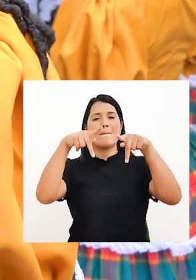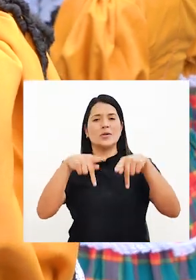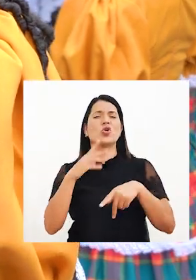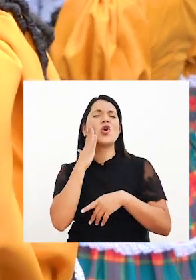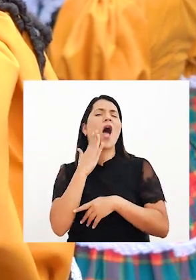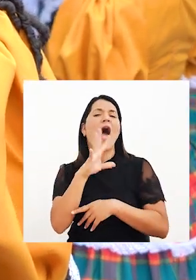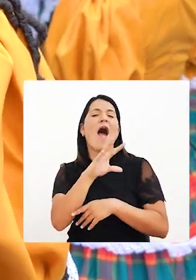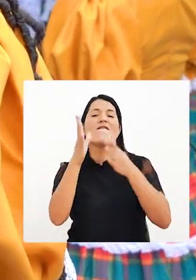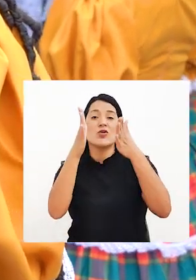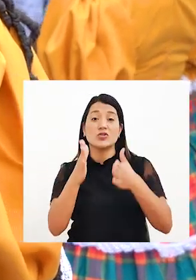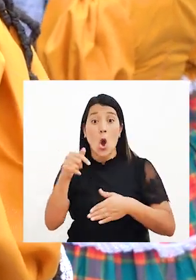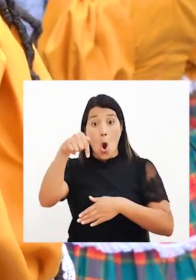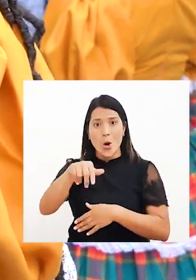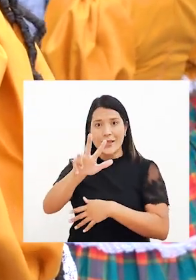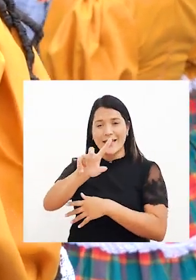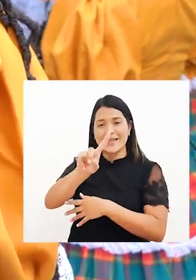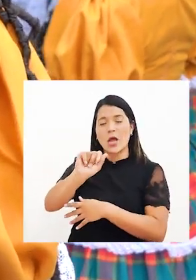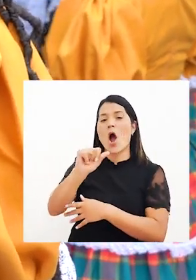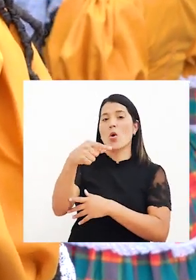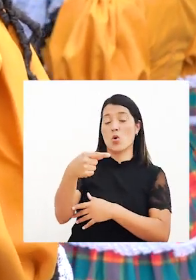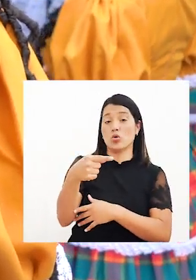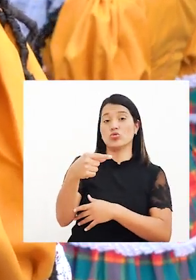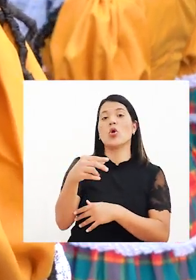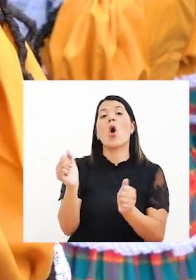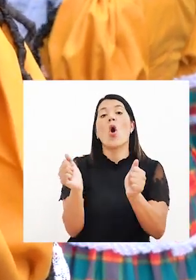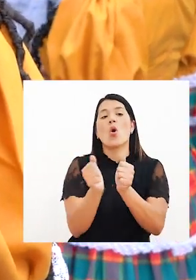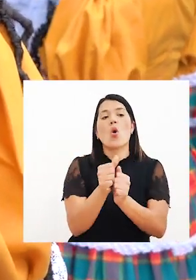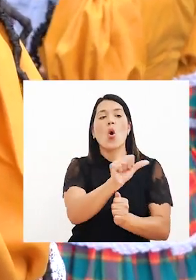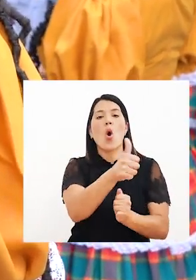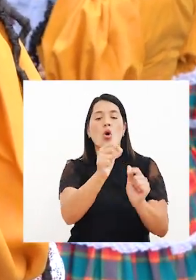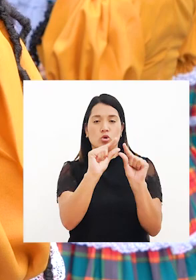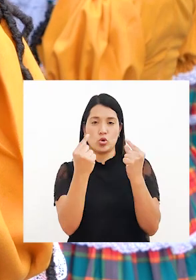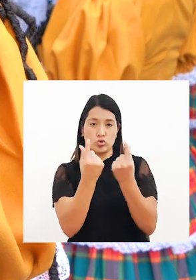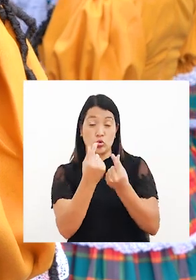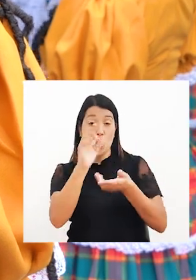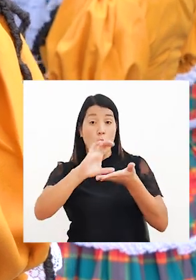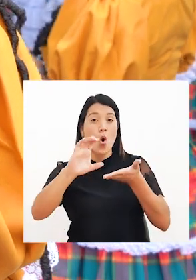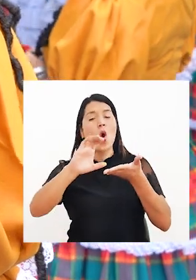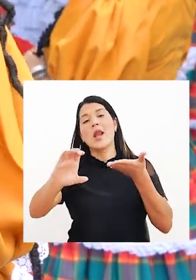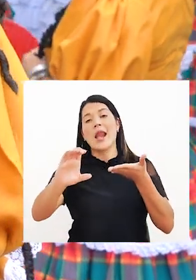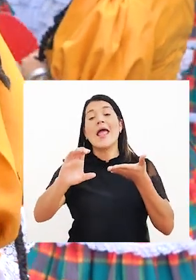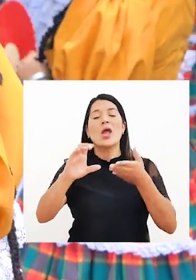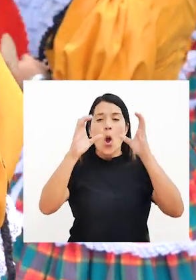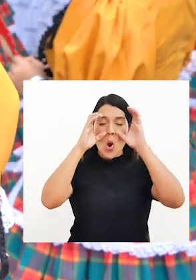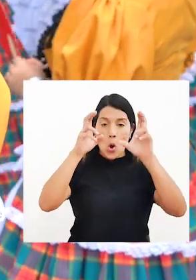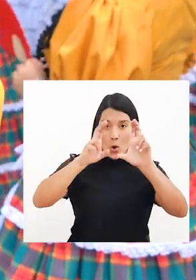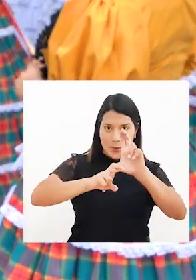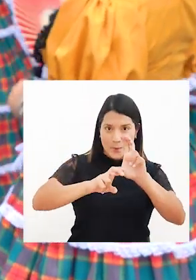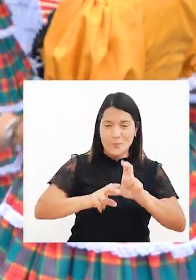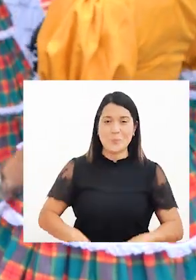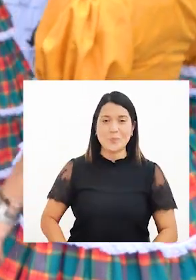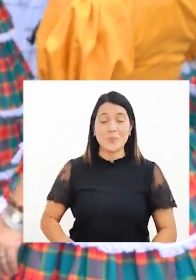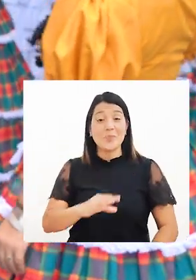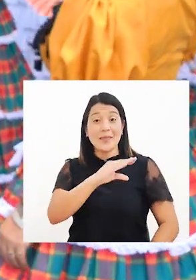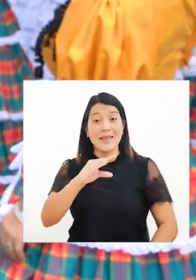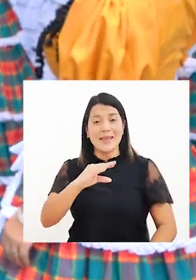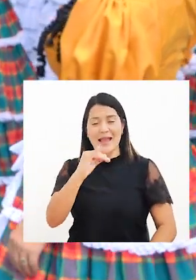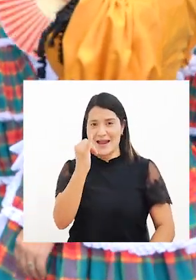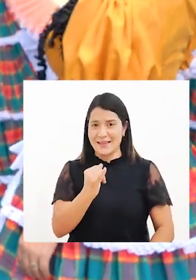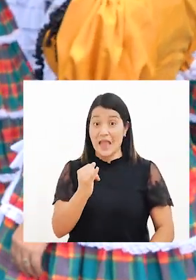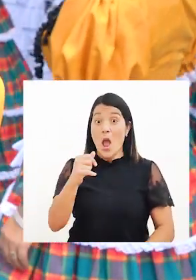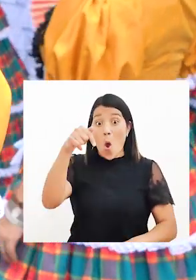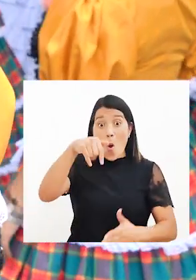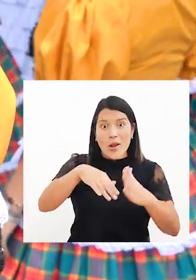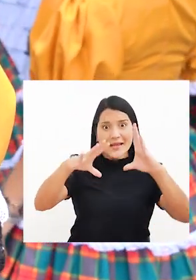día de hoy, 31 de agosto, unida a la delegación del Colegio de Licenciados Profesores de Ciencias y Letras y Arte. En